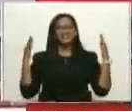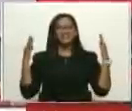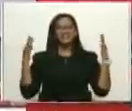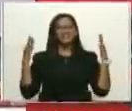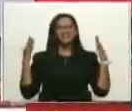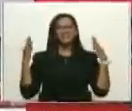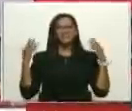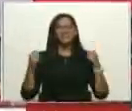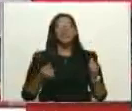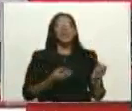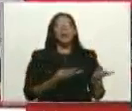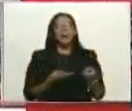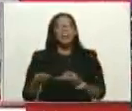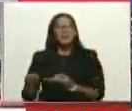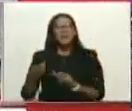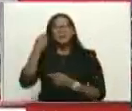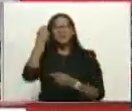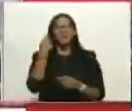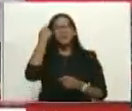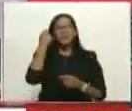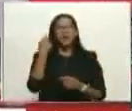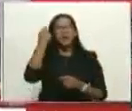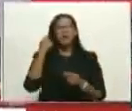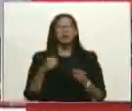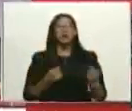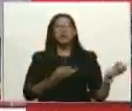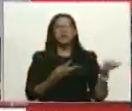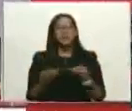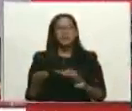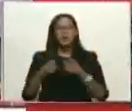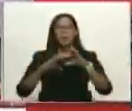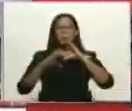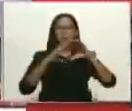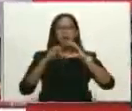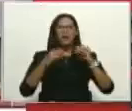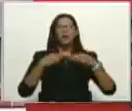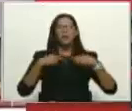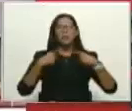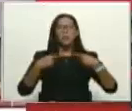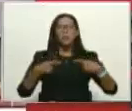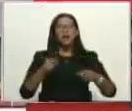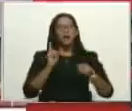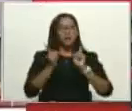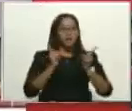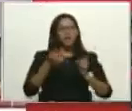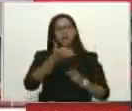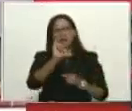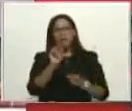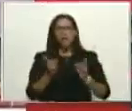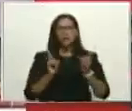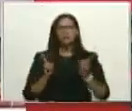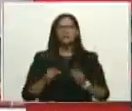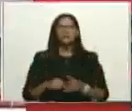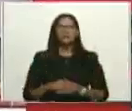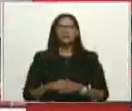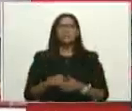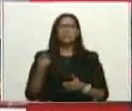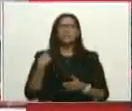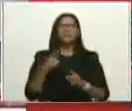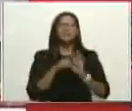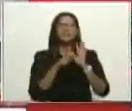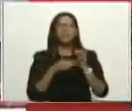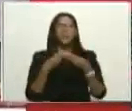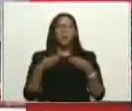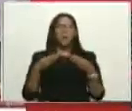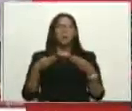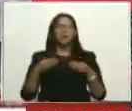Invitamos presidente a los diputados, invitamos a los compañeros comunicadores populares, hay unos cuantos aquí. Este es el primer programa con público